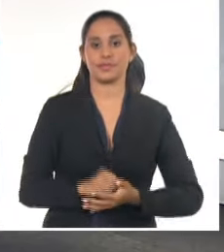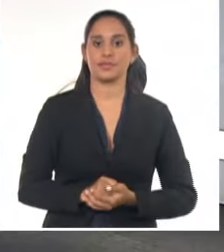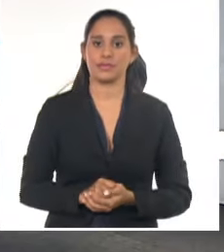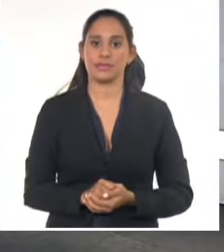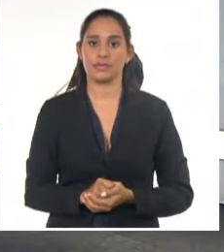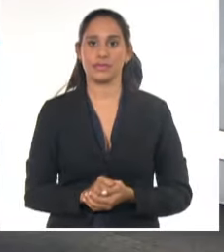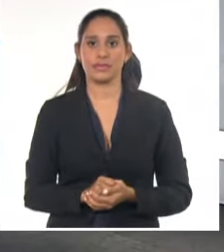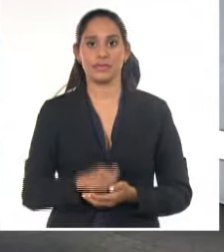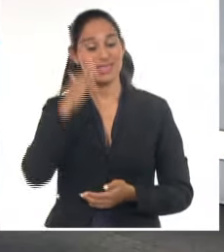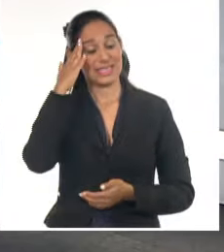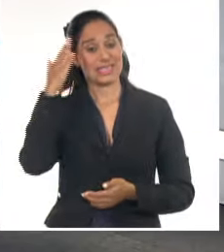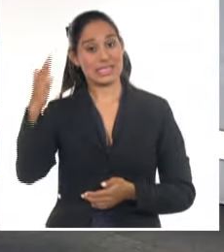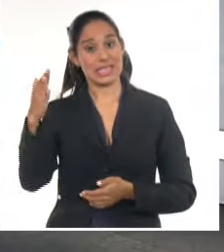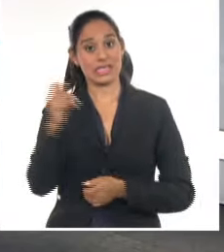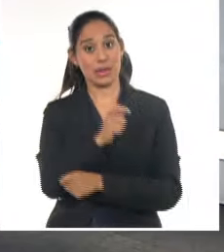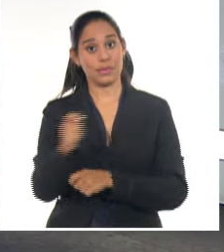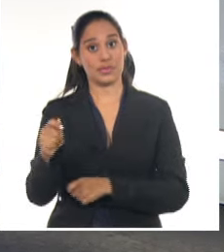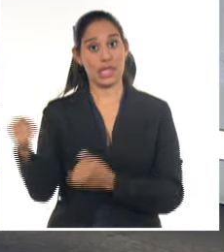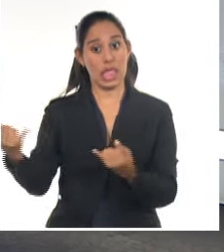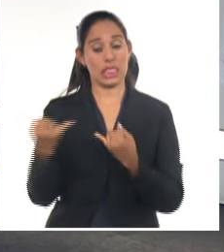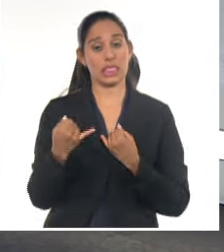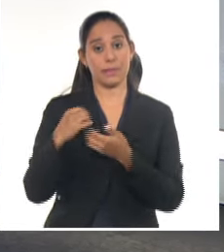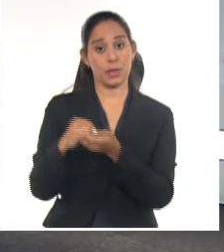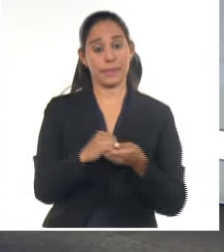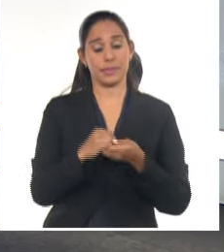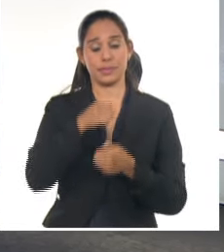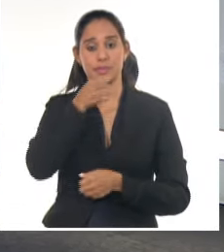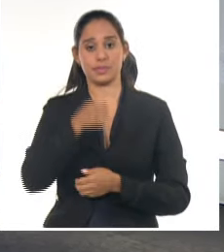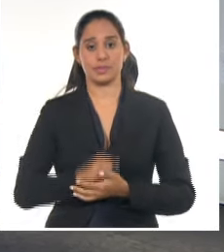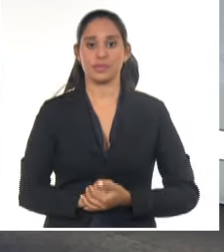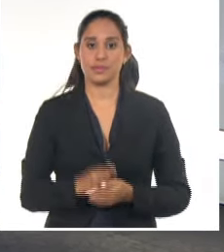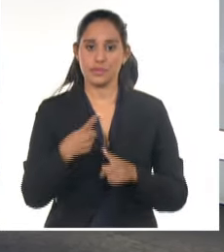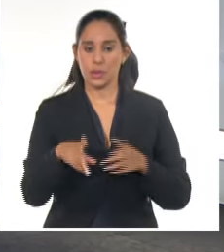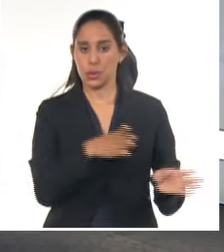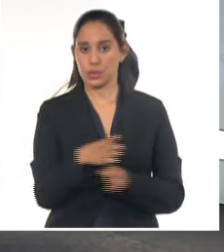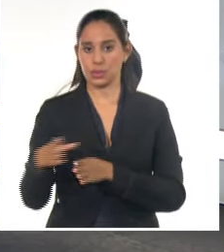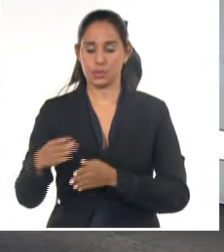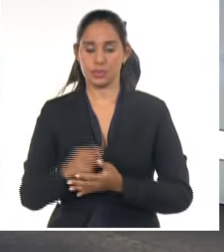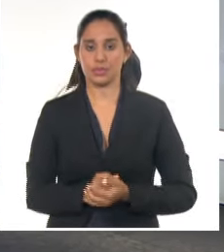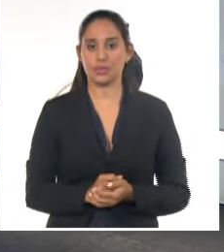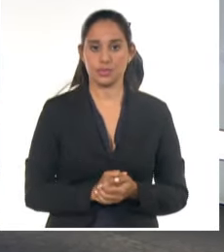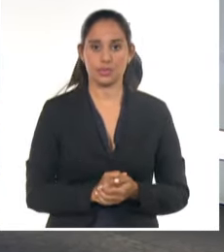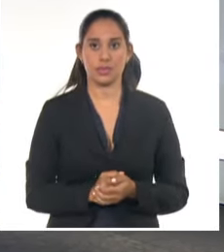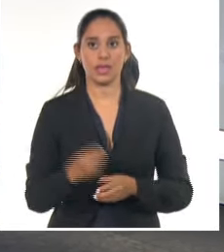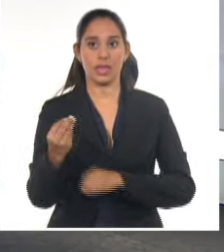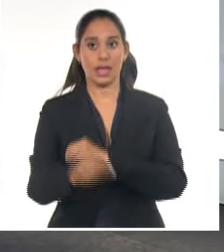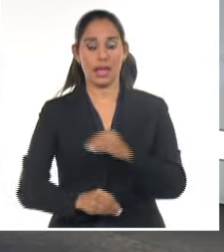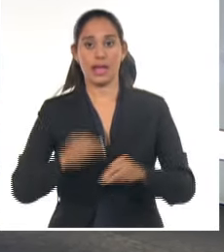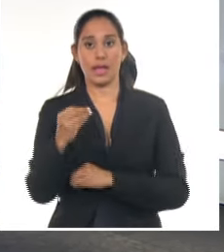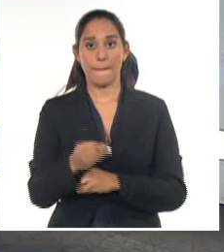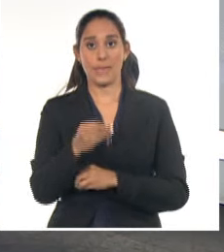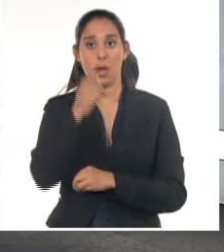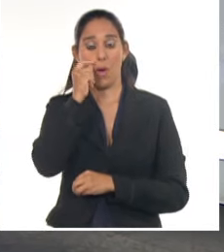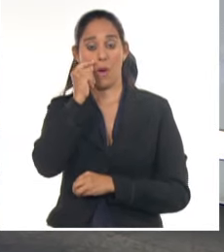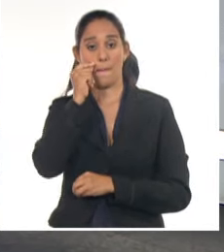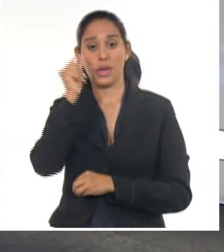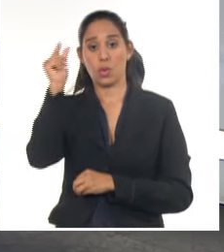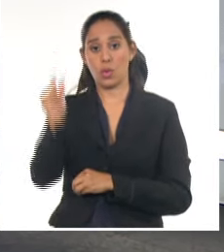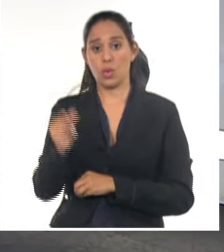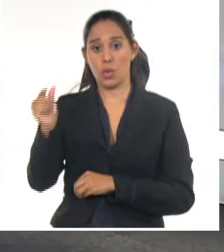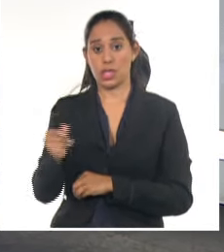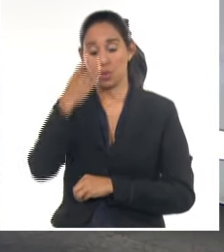Muchas gracias al colega Daniel Gotay, que nos envió estas declaraciones. En otros temas, hoy se dio a conocer la nómina del equipo masculino cubano de voleibol de